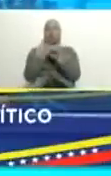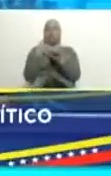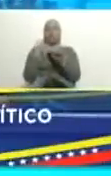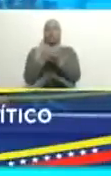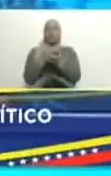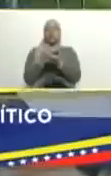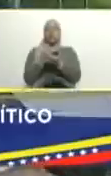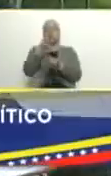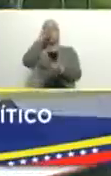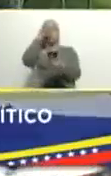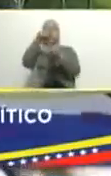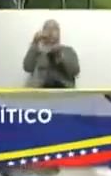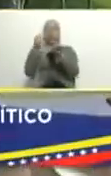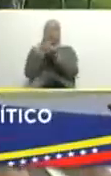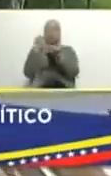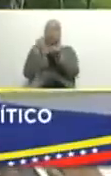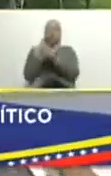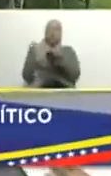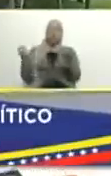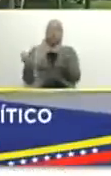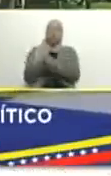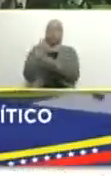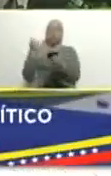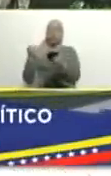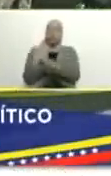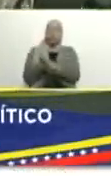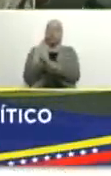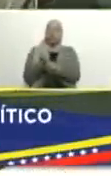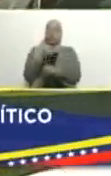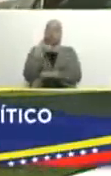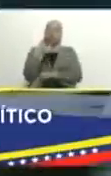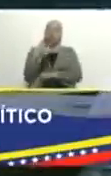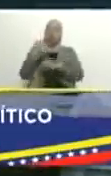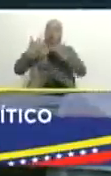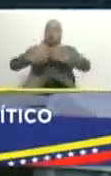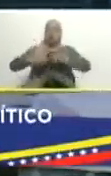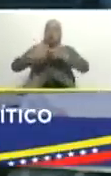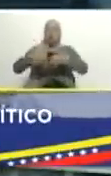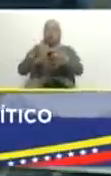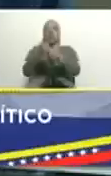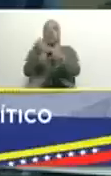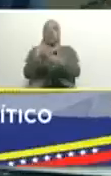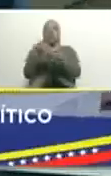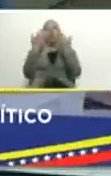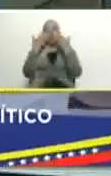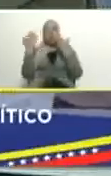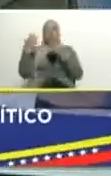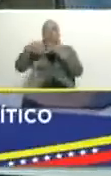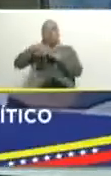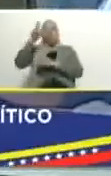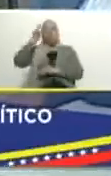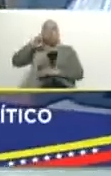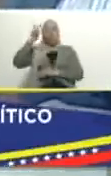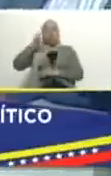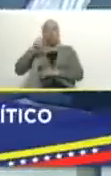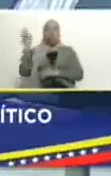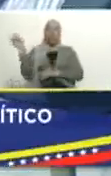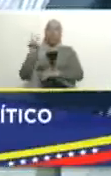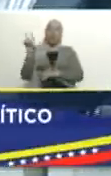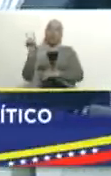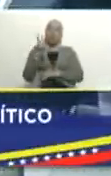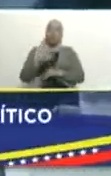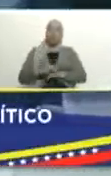Un logro heroico de trabajadores, trabajadoras, empresarios, empresarias, profesionales de